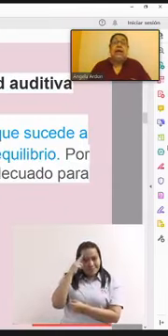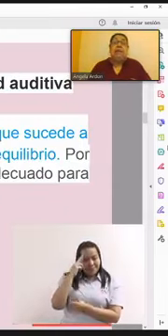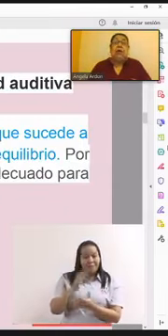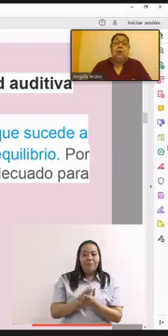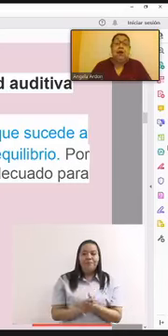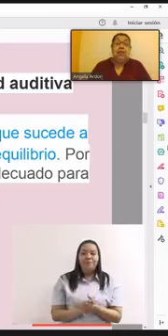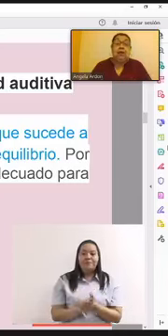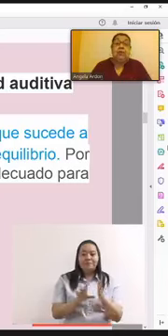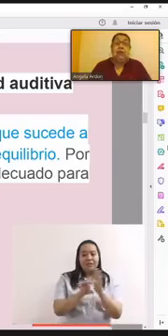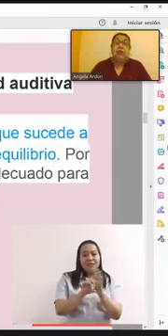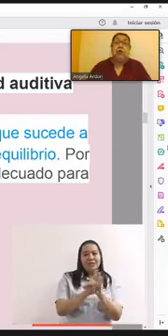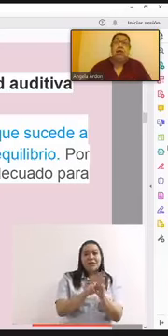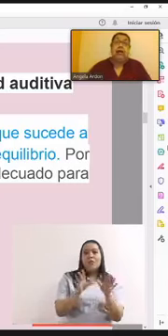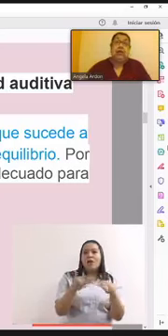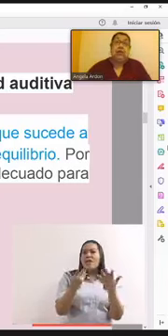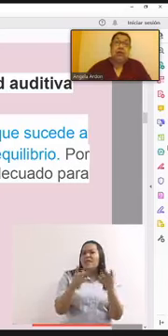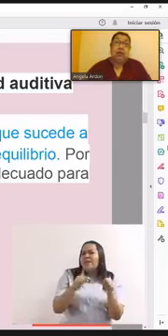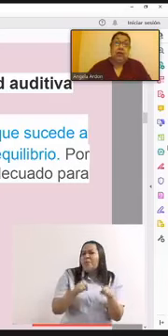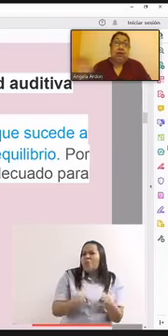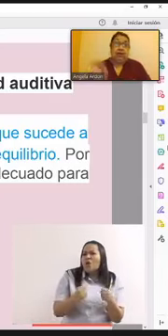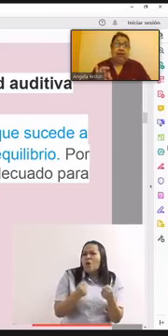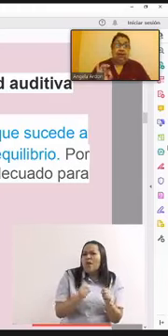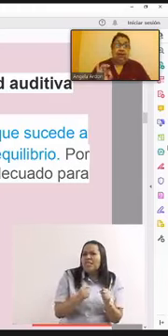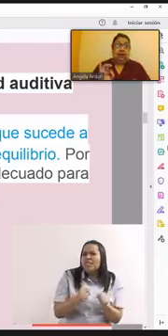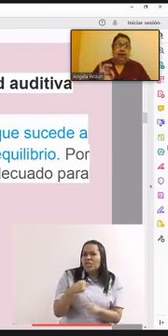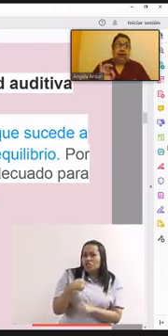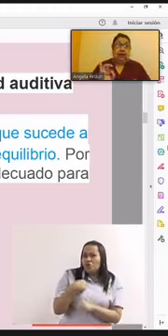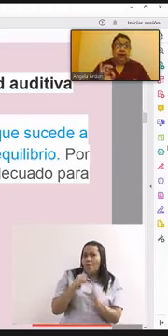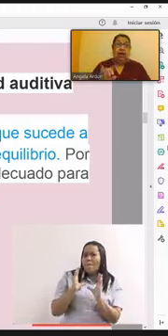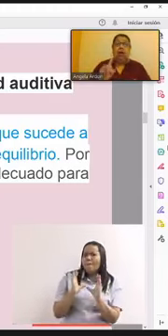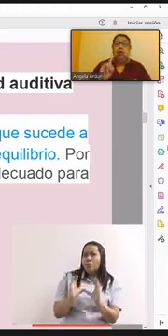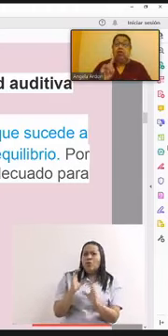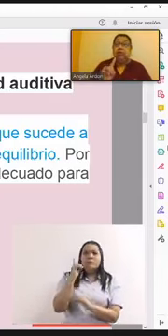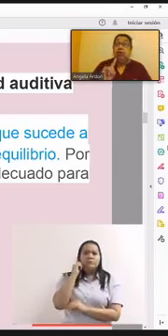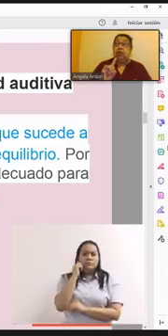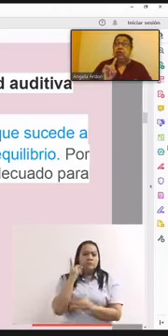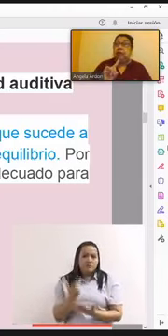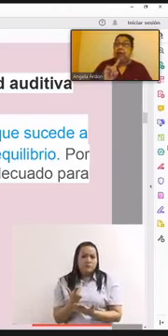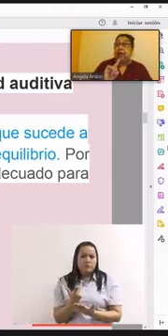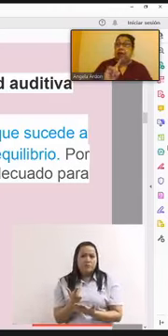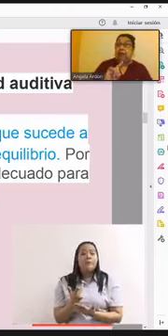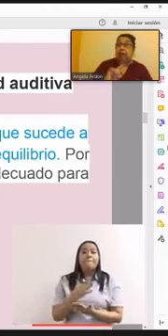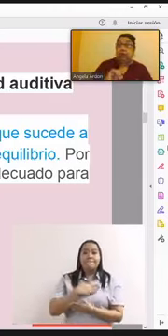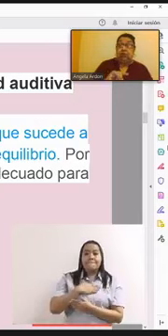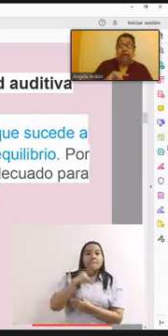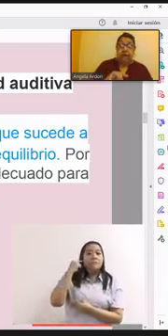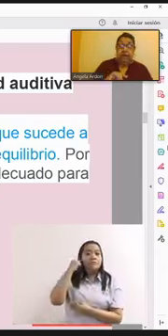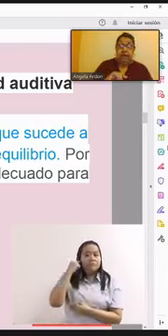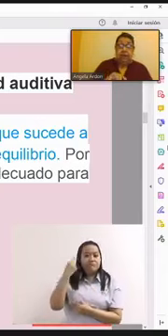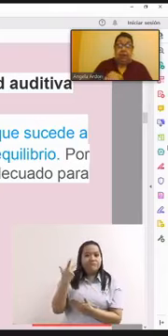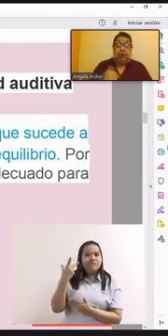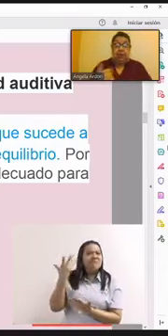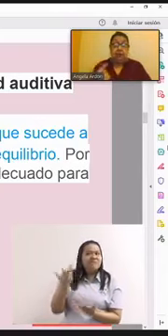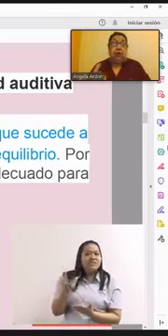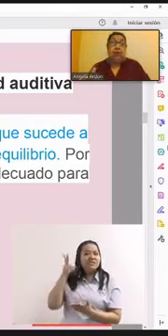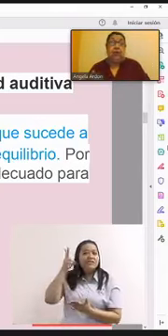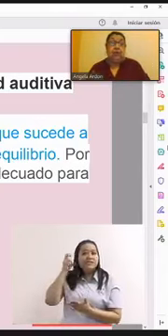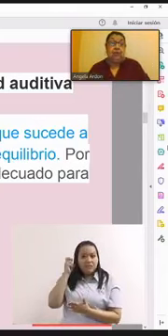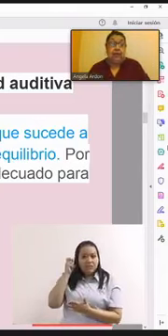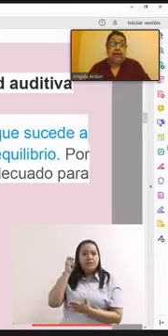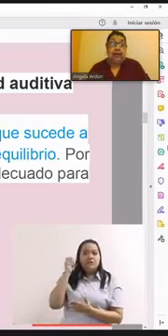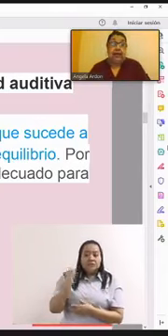¿Qué podemos hacer para no perjudicar nuestra salud auditiva? Los oídos nos sirven para escuchar y para